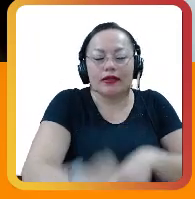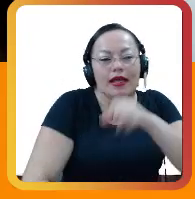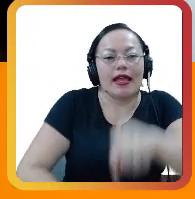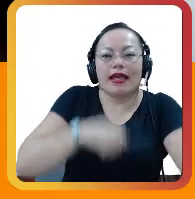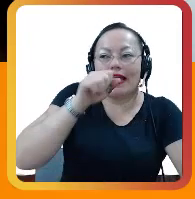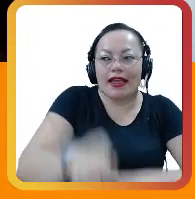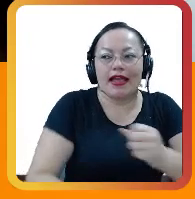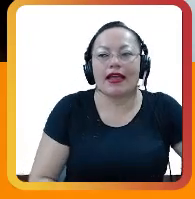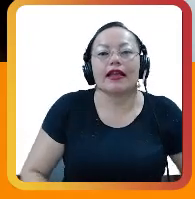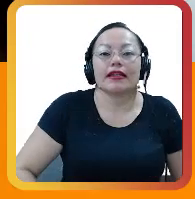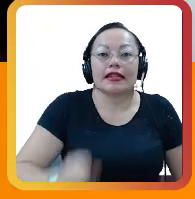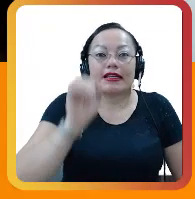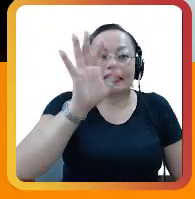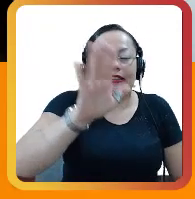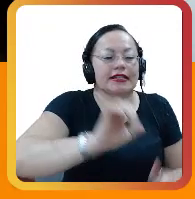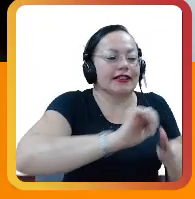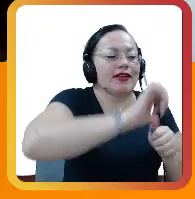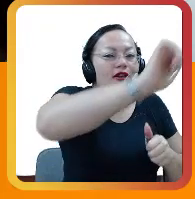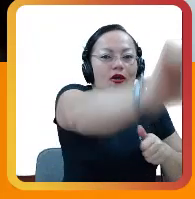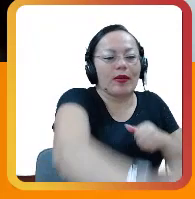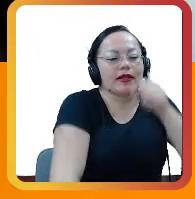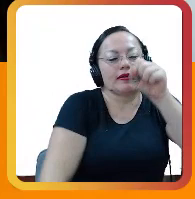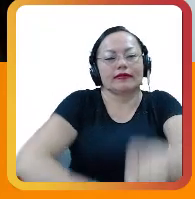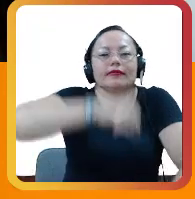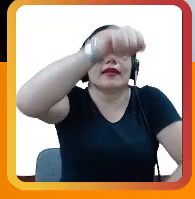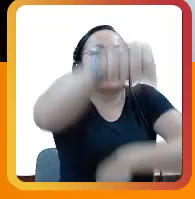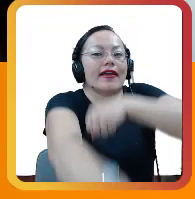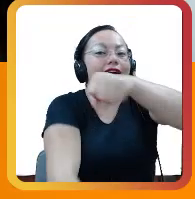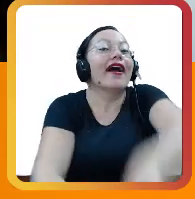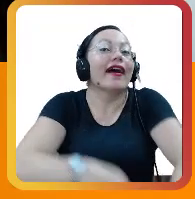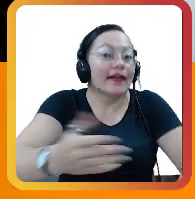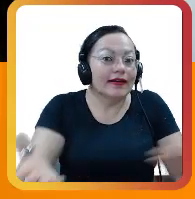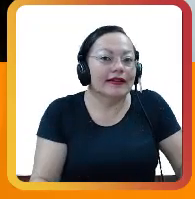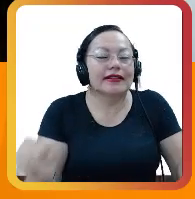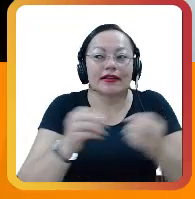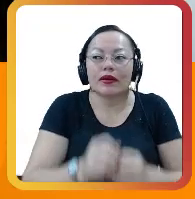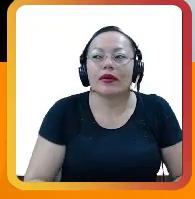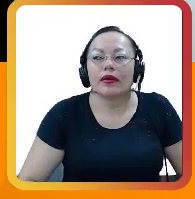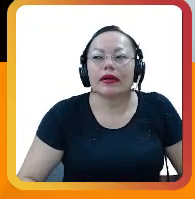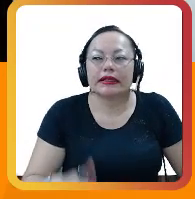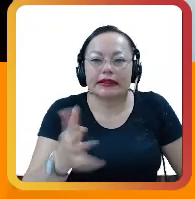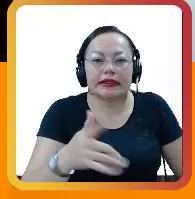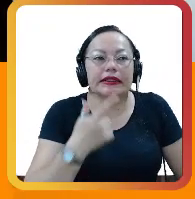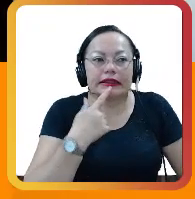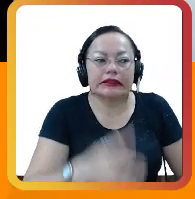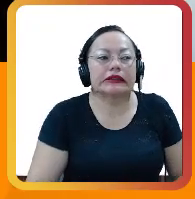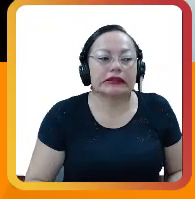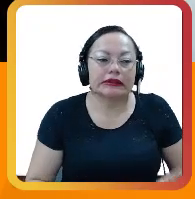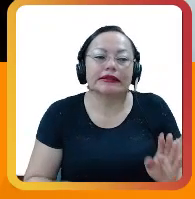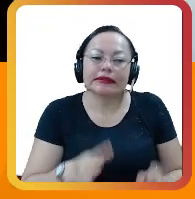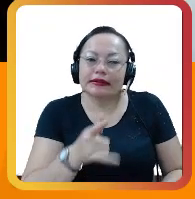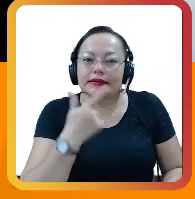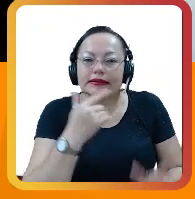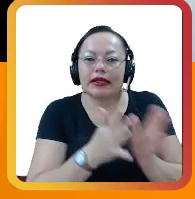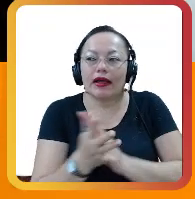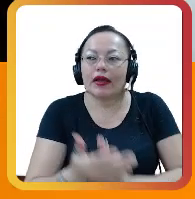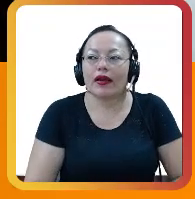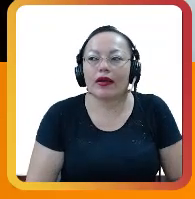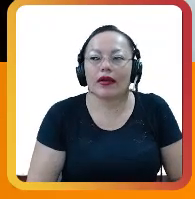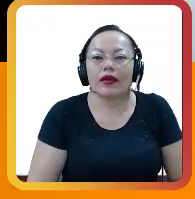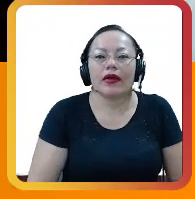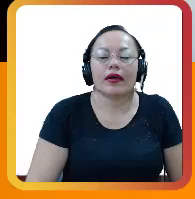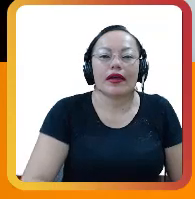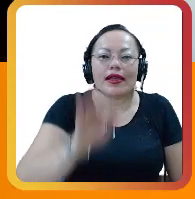que haber 5 metros de distancia entre el uno y el otro. 5 metros de distancia es una distancia más bien grandecita. Entonces, son